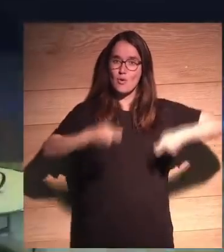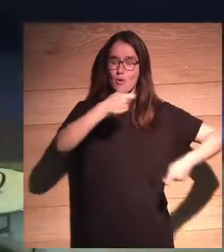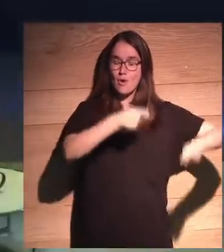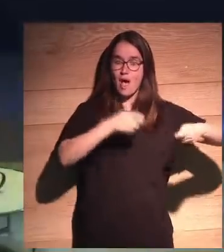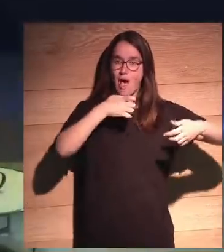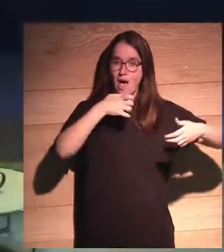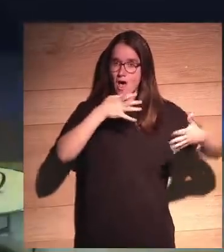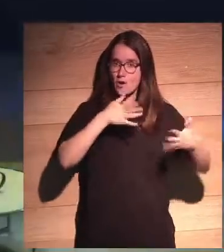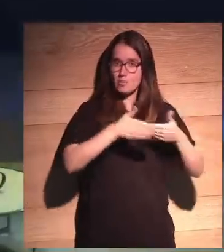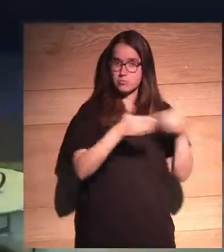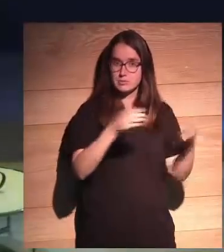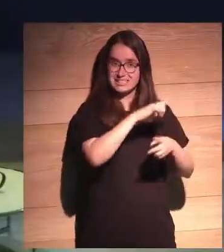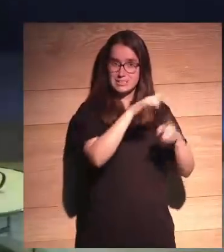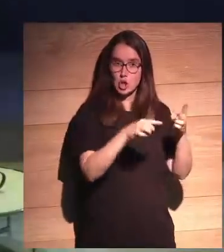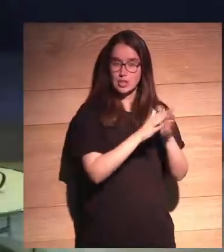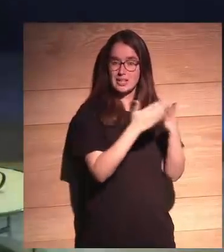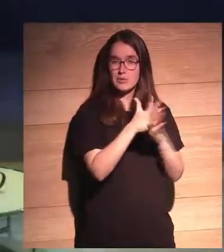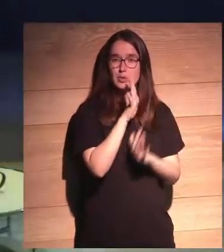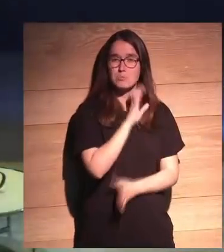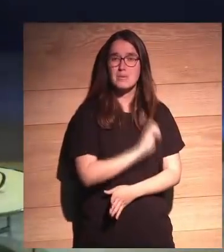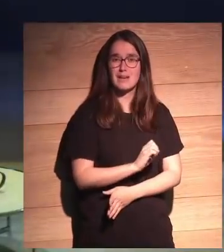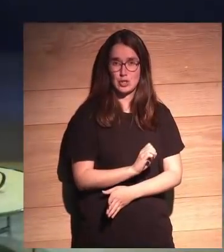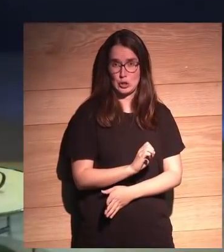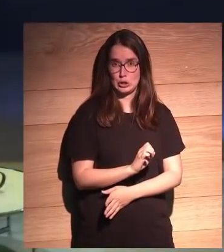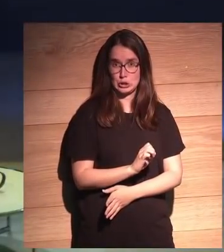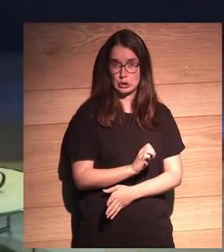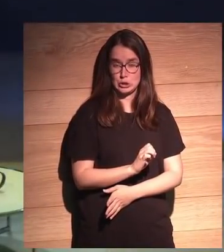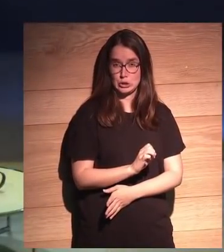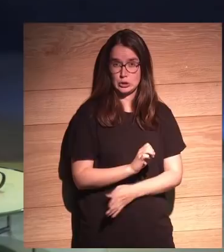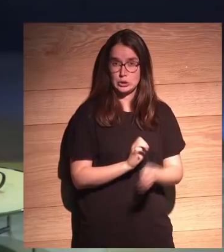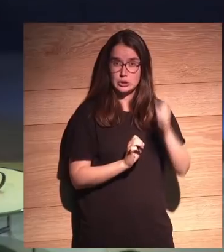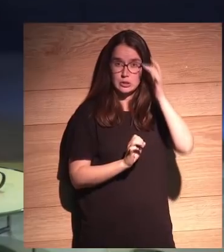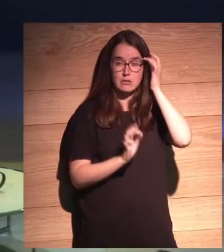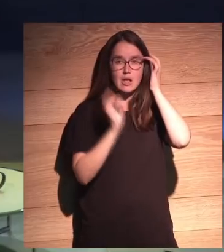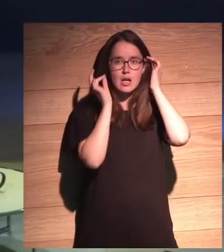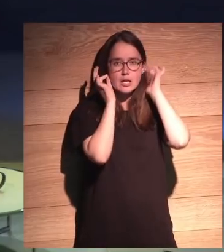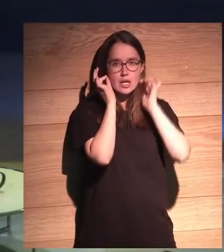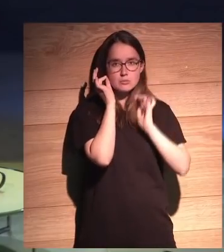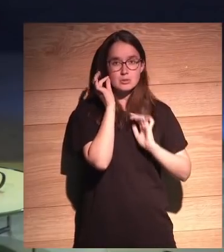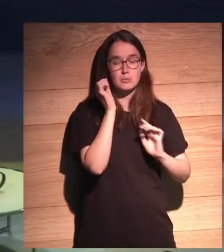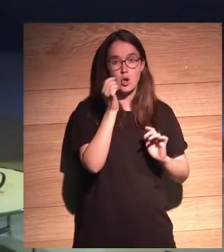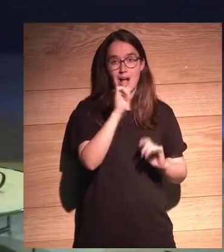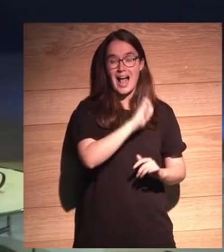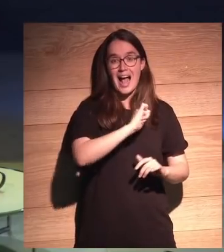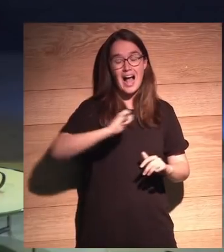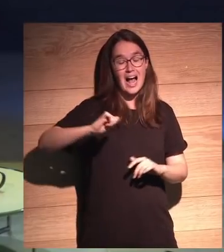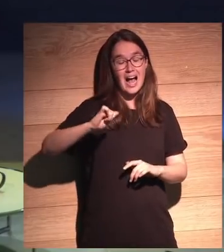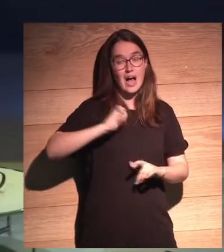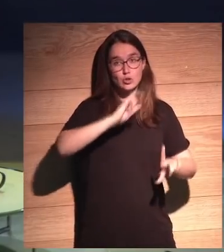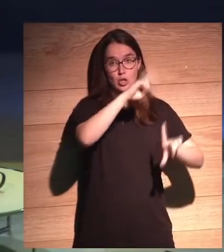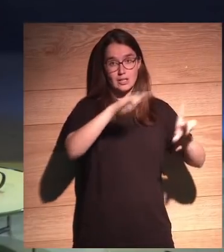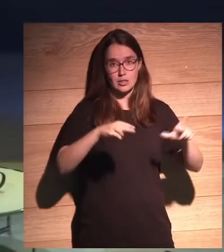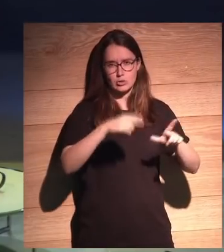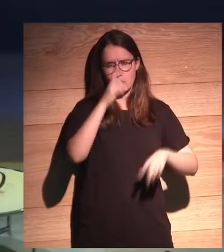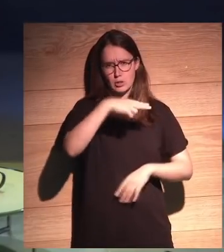dado a luz primero 2 libros extraordinarios, ellas mismas, autorretratos de grandes pintoras